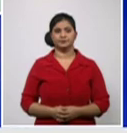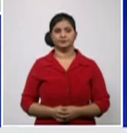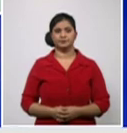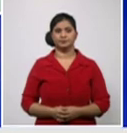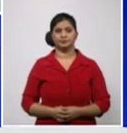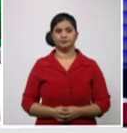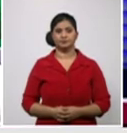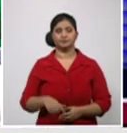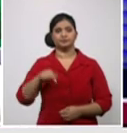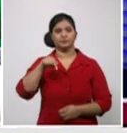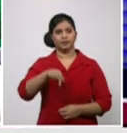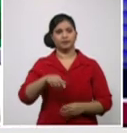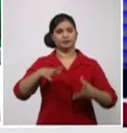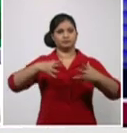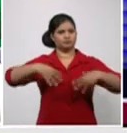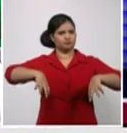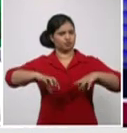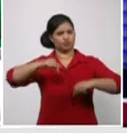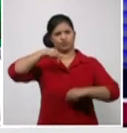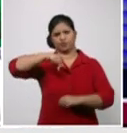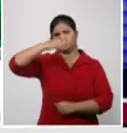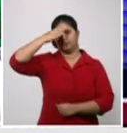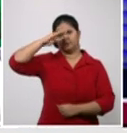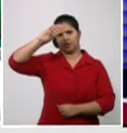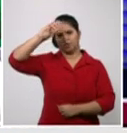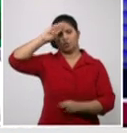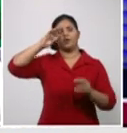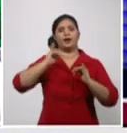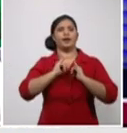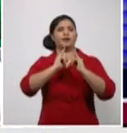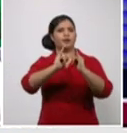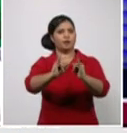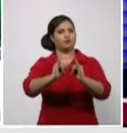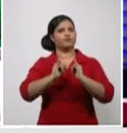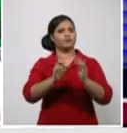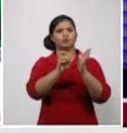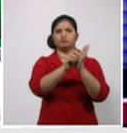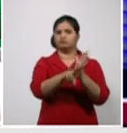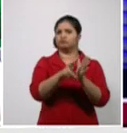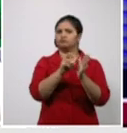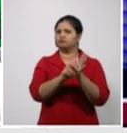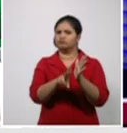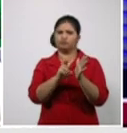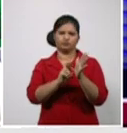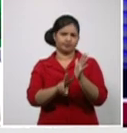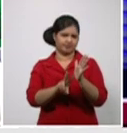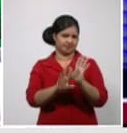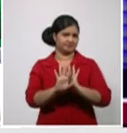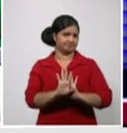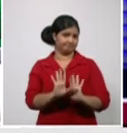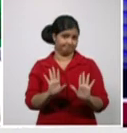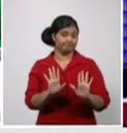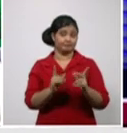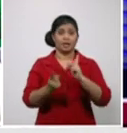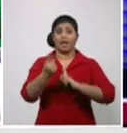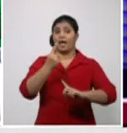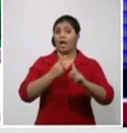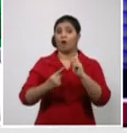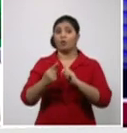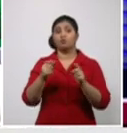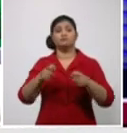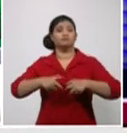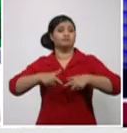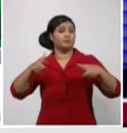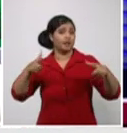comportamiento, como ve, en todos los territorios y algunos todavía con unas cifras elevadas, como es